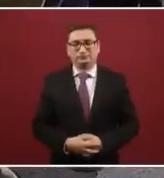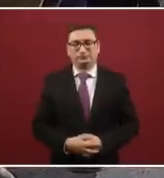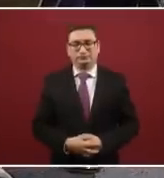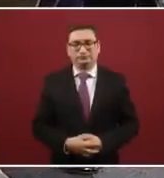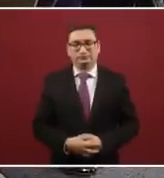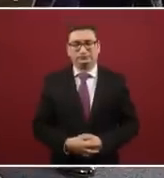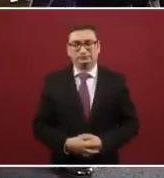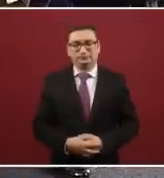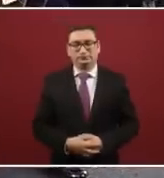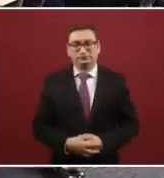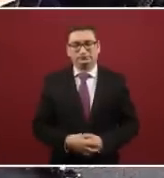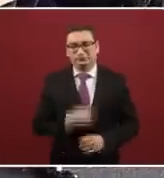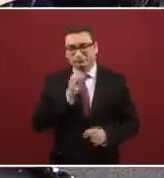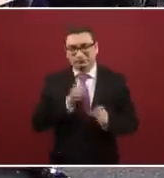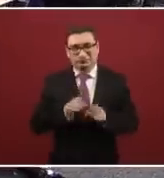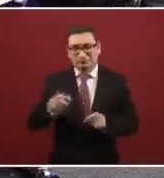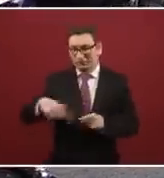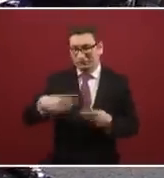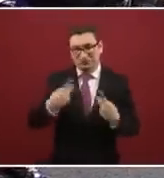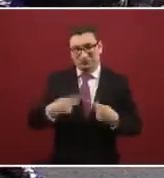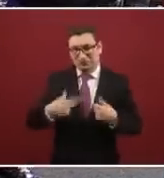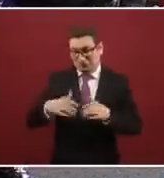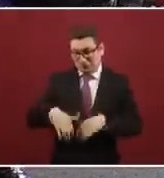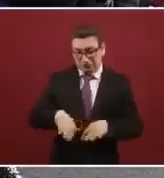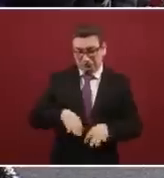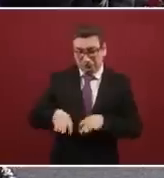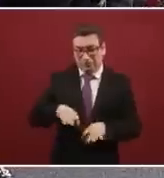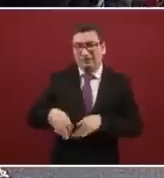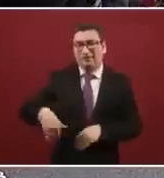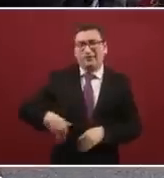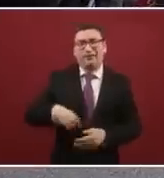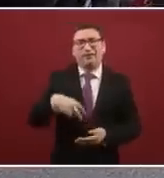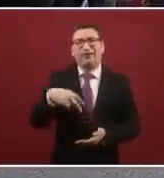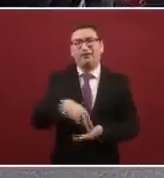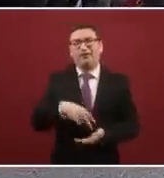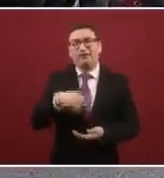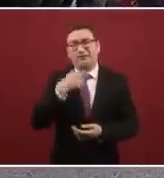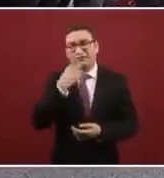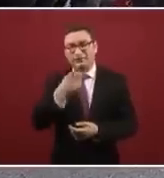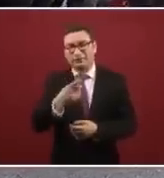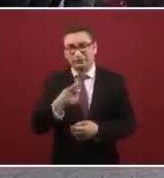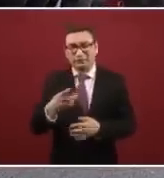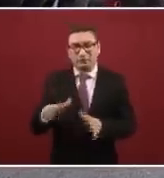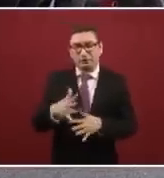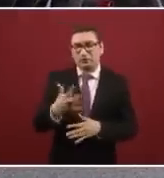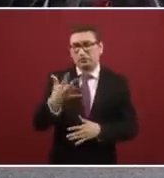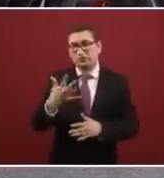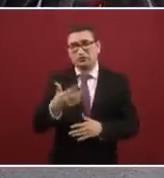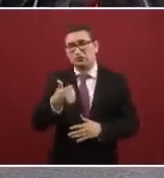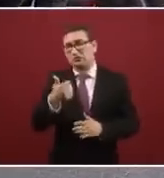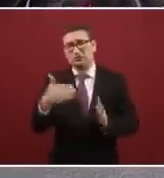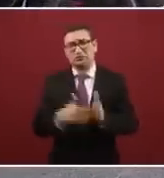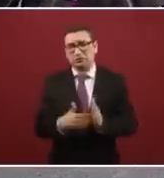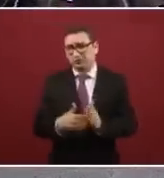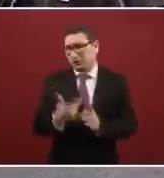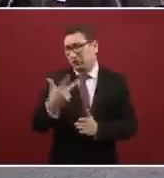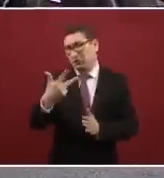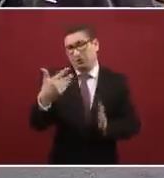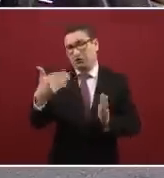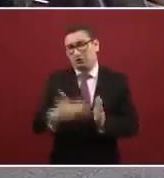se trata de trabajadores, como aquí se dijo, yo creo que recibían como 5,000 o 6,000 pesos,